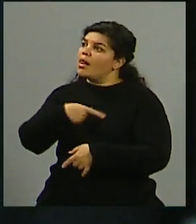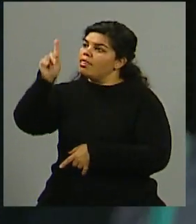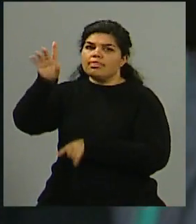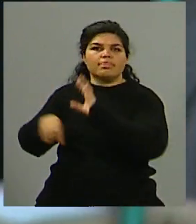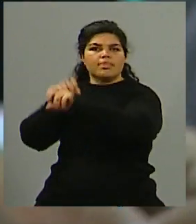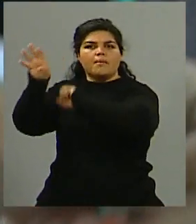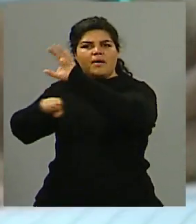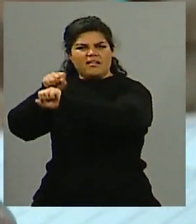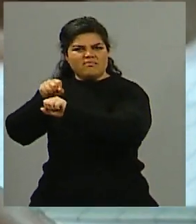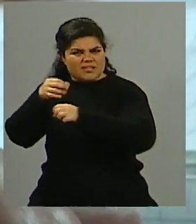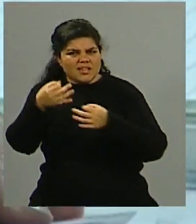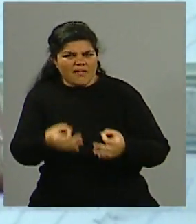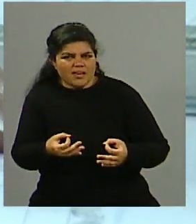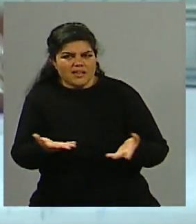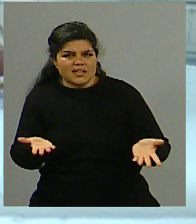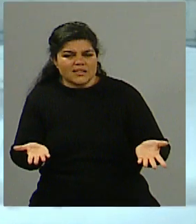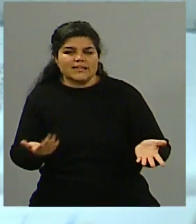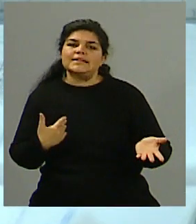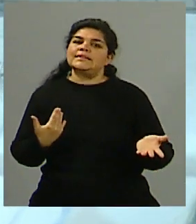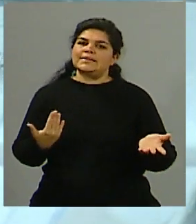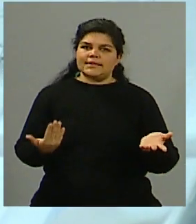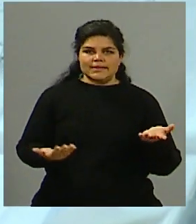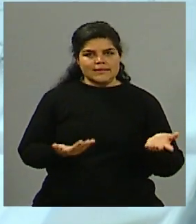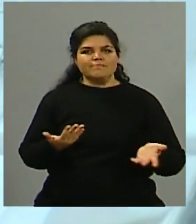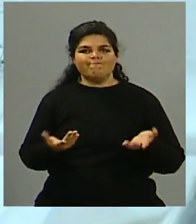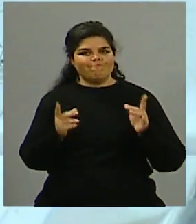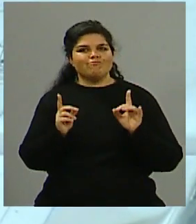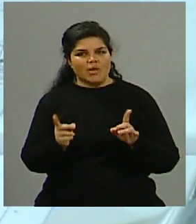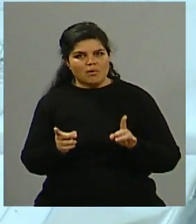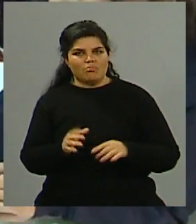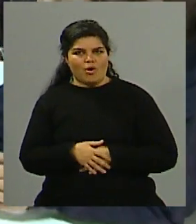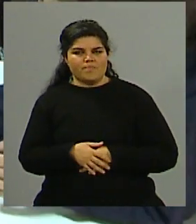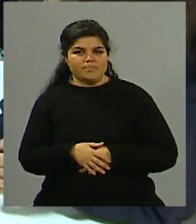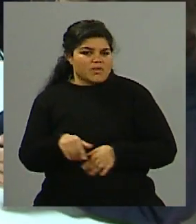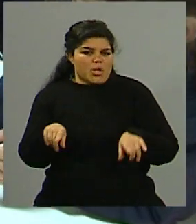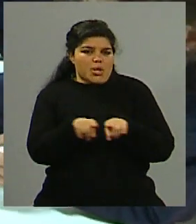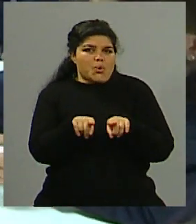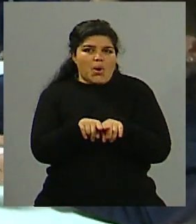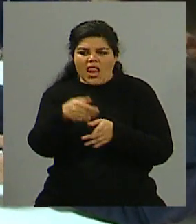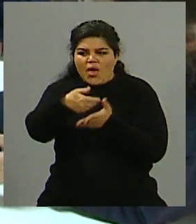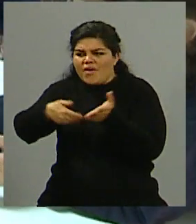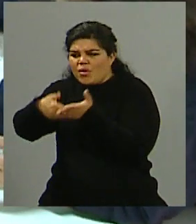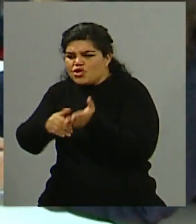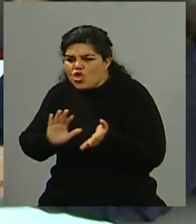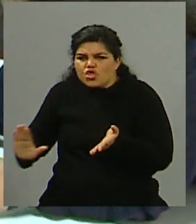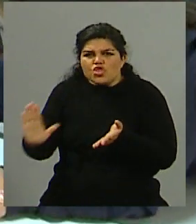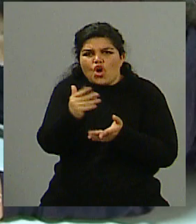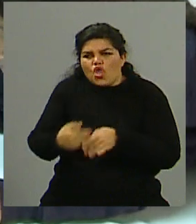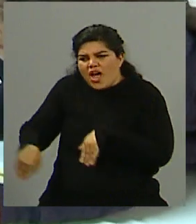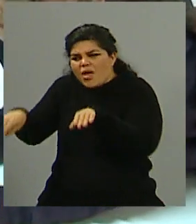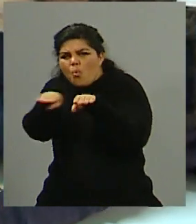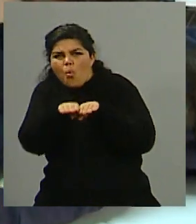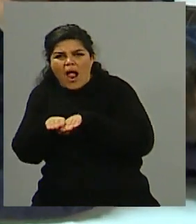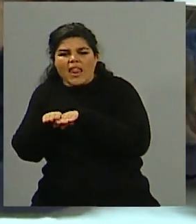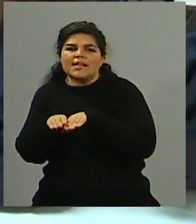entonces hay discusiones al respecto, como hay discusiones acerca de, por supuesto, que es indiscutible